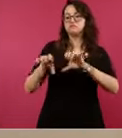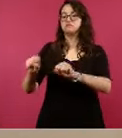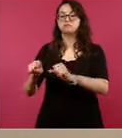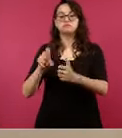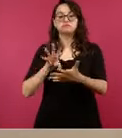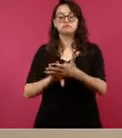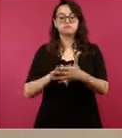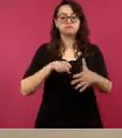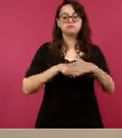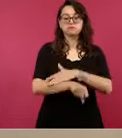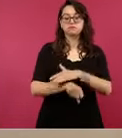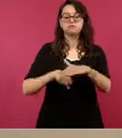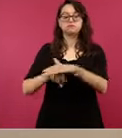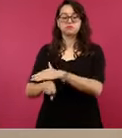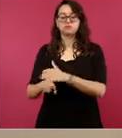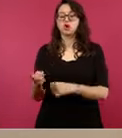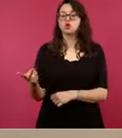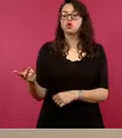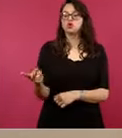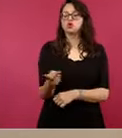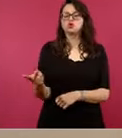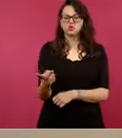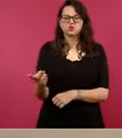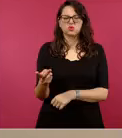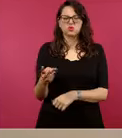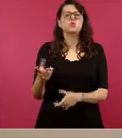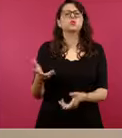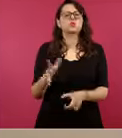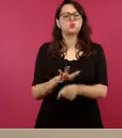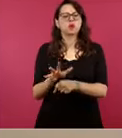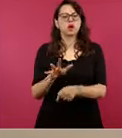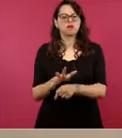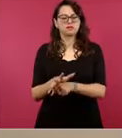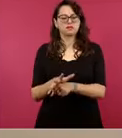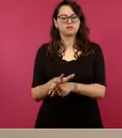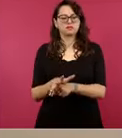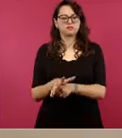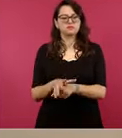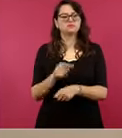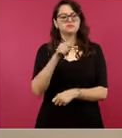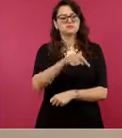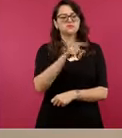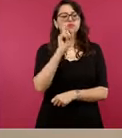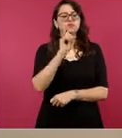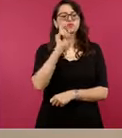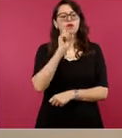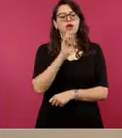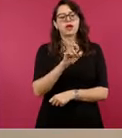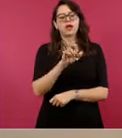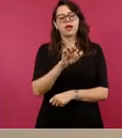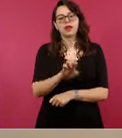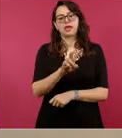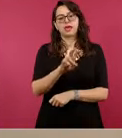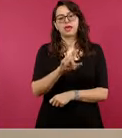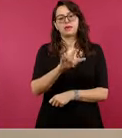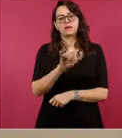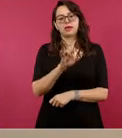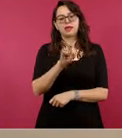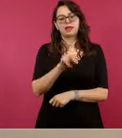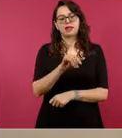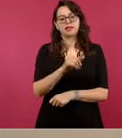de aprehensión en su contra por el delito de homicidio calificado en agravio de Evelyn N., esto ocurrido